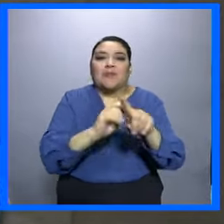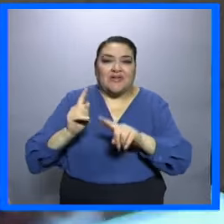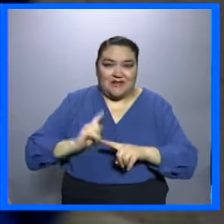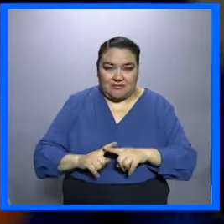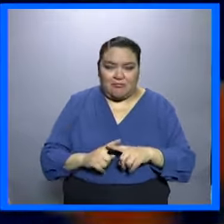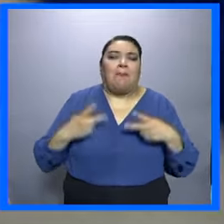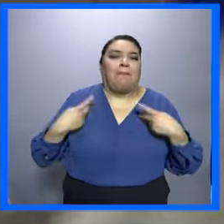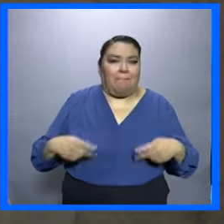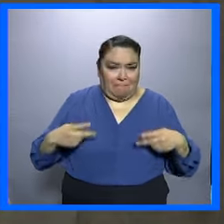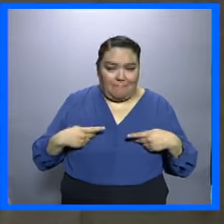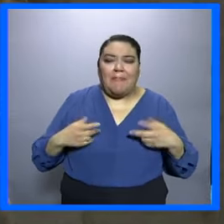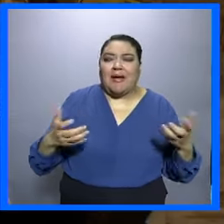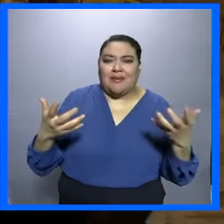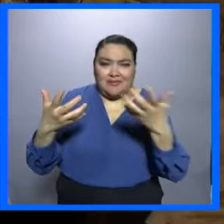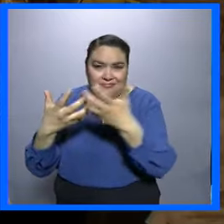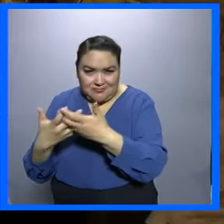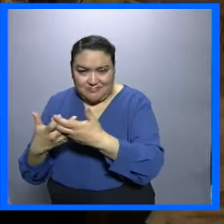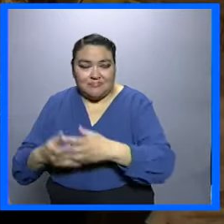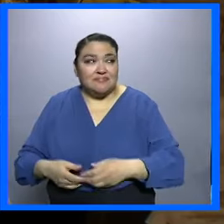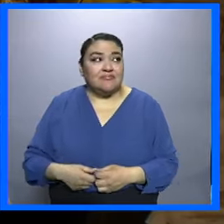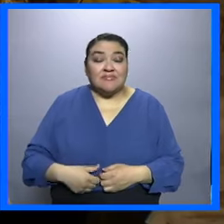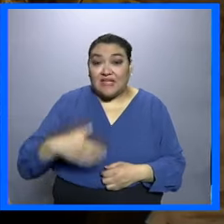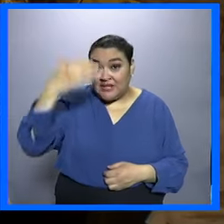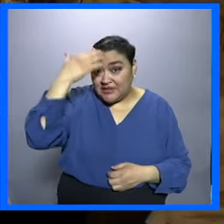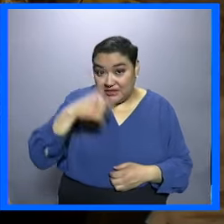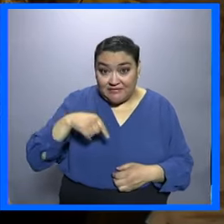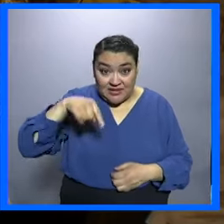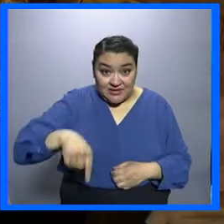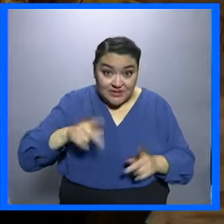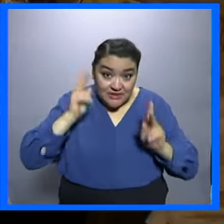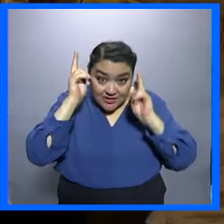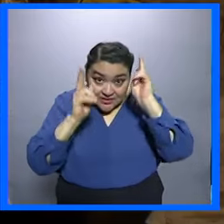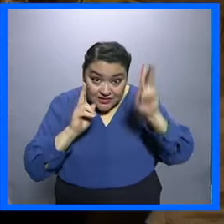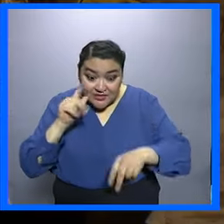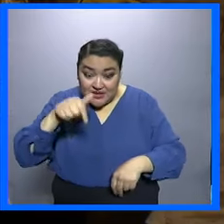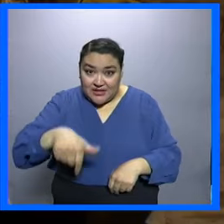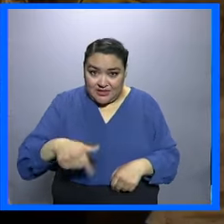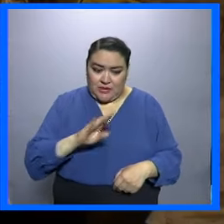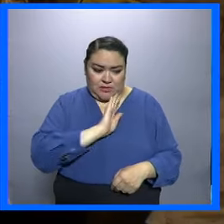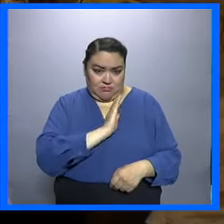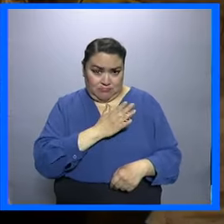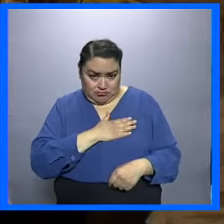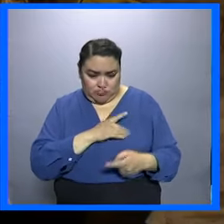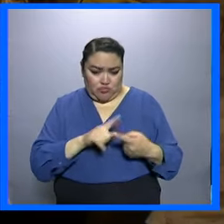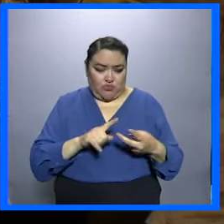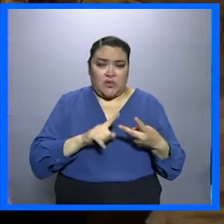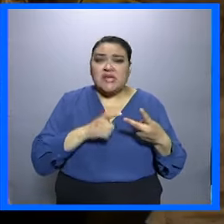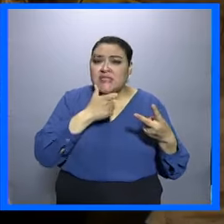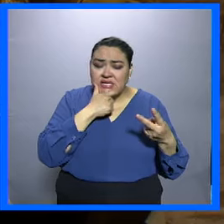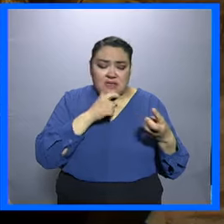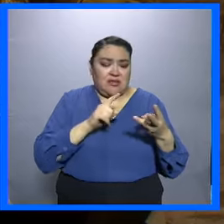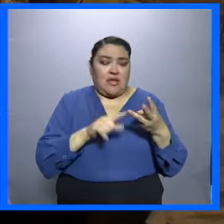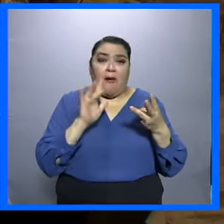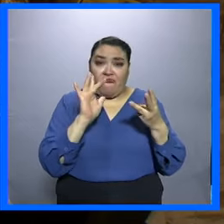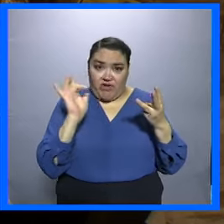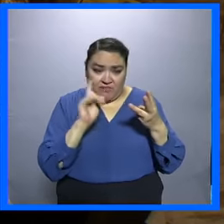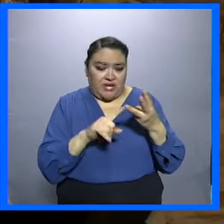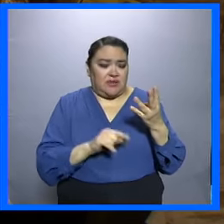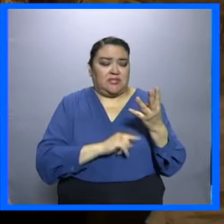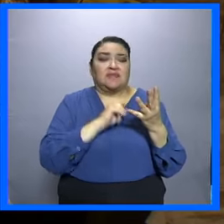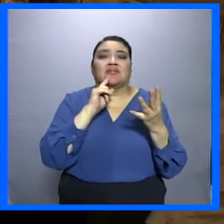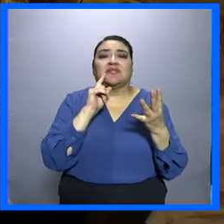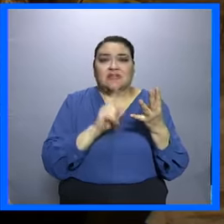a personas de todos los grupos. ¿Sabes que estas visitas no solamente se dan en español, en inglés, en francés? Se dan